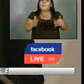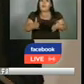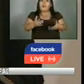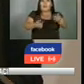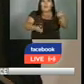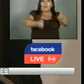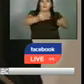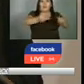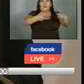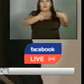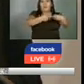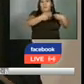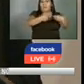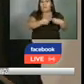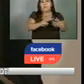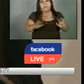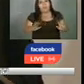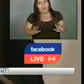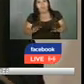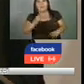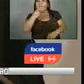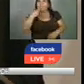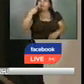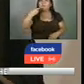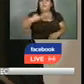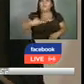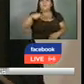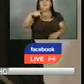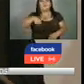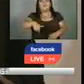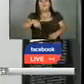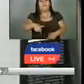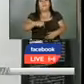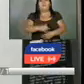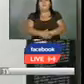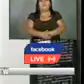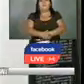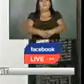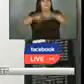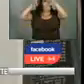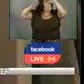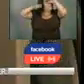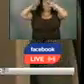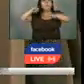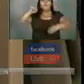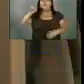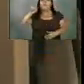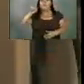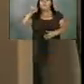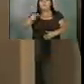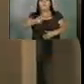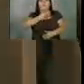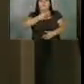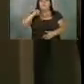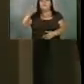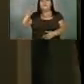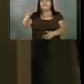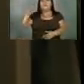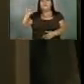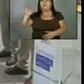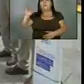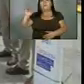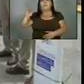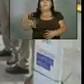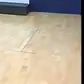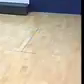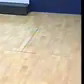electromovilidad sea una realidad en nuestro país. Con imágenes de Juan Castellanos, Jennifer Flores, Noticiero